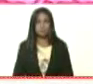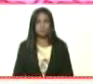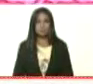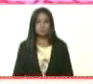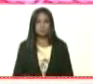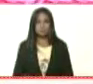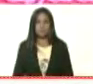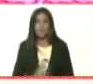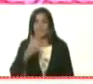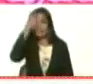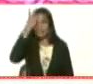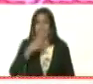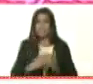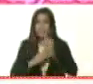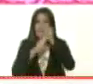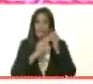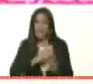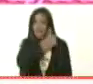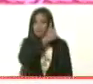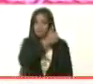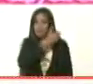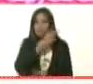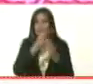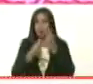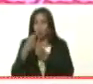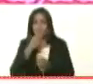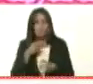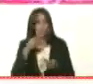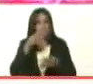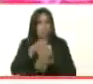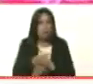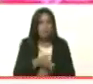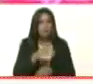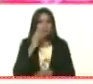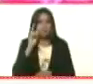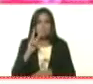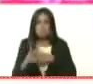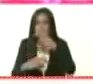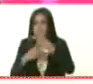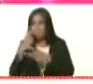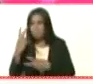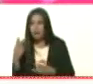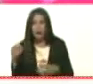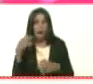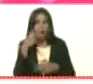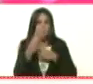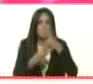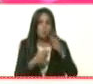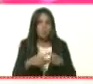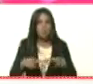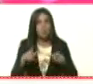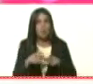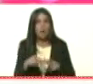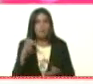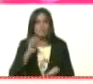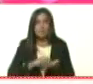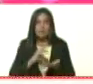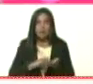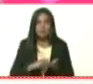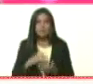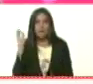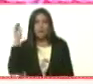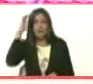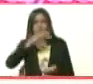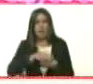es el jefe de la economía, se vaya a militar, se vaya a recorrer Miranda,